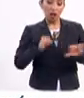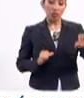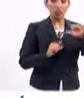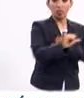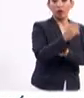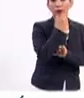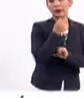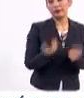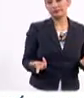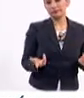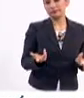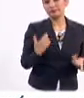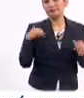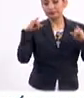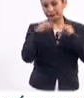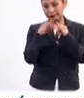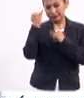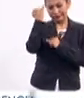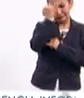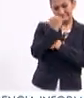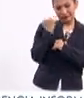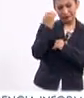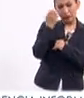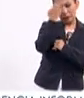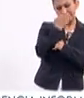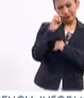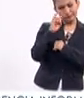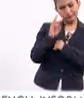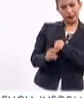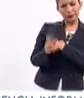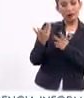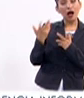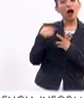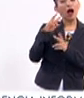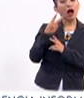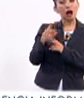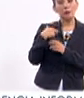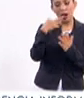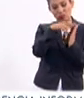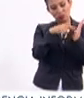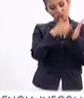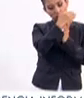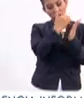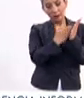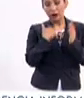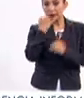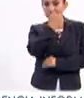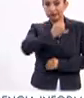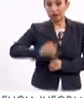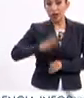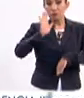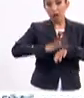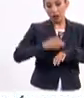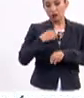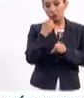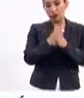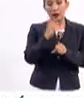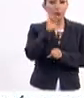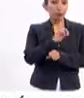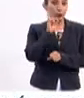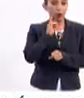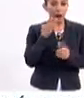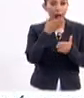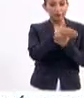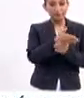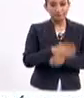los cargos a los hombres. Entonces el instituto, preocupado por esta situación, generó estas condiciones para que hubiera neutralidad y mayor oportunidad